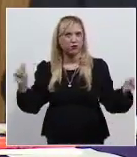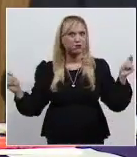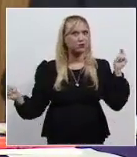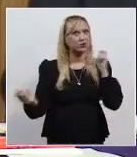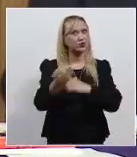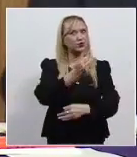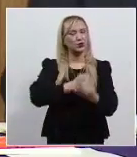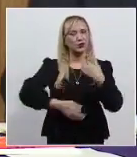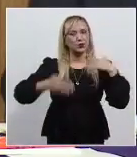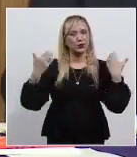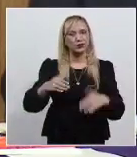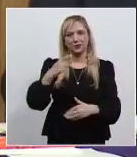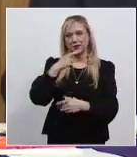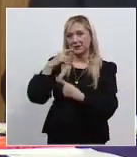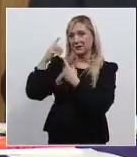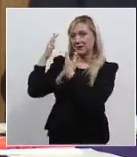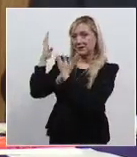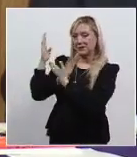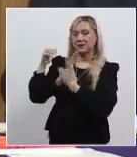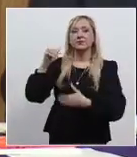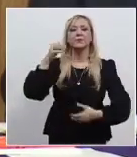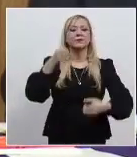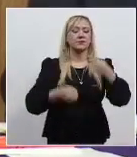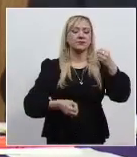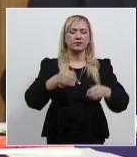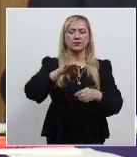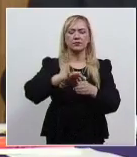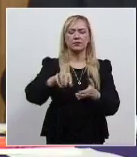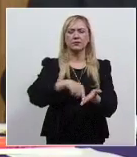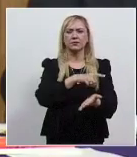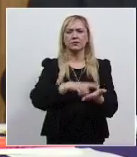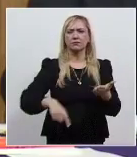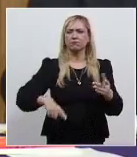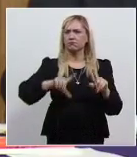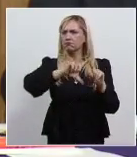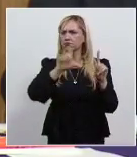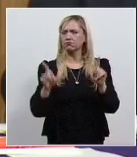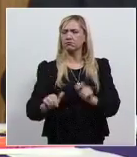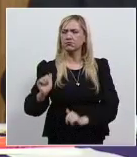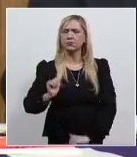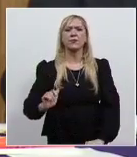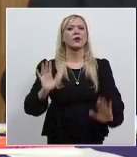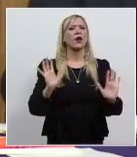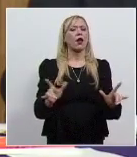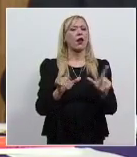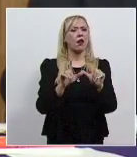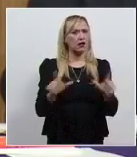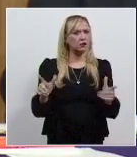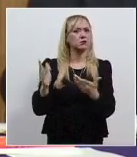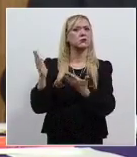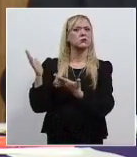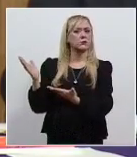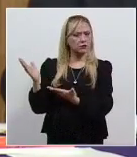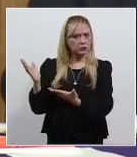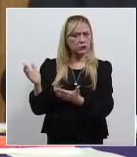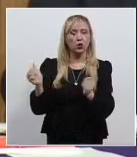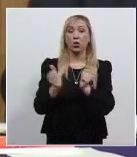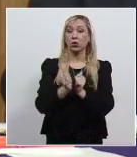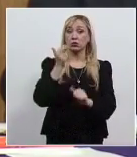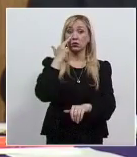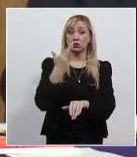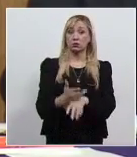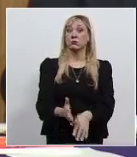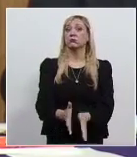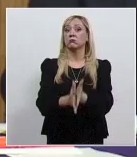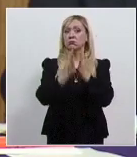Rebolledo. Que el Tribunal Electoral del Poder Judicial de la Federación se encuentra listo y actuará con gran